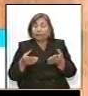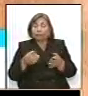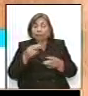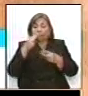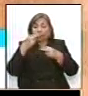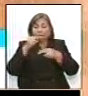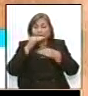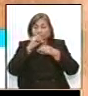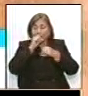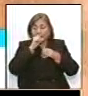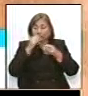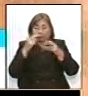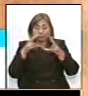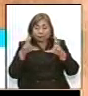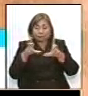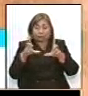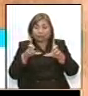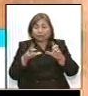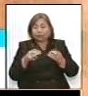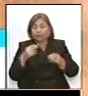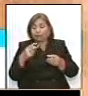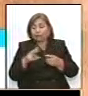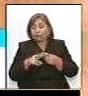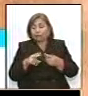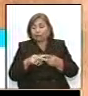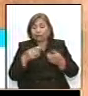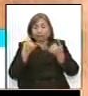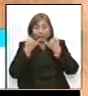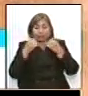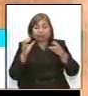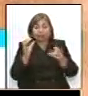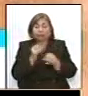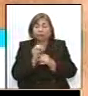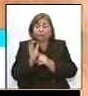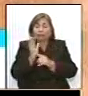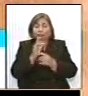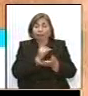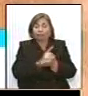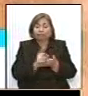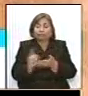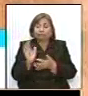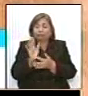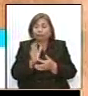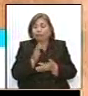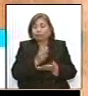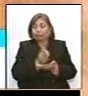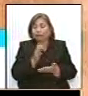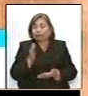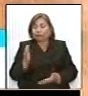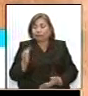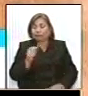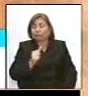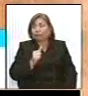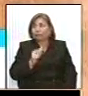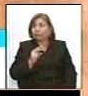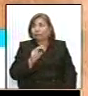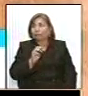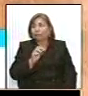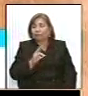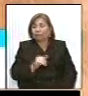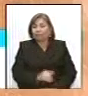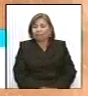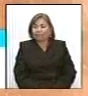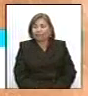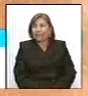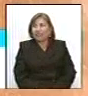periodístico ha hecho evidentes en los informes de representación que habría presentado el congresista Daniel Salaverry.